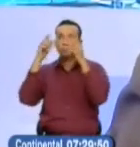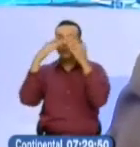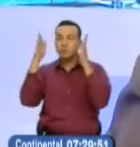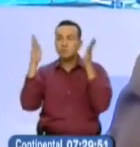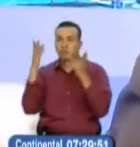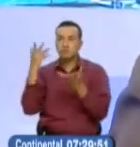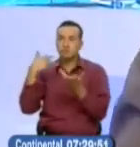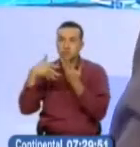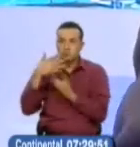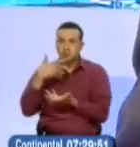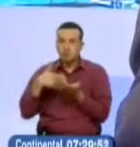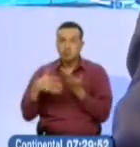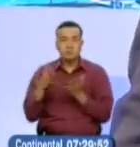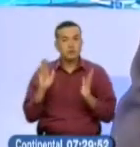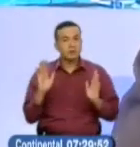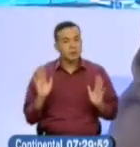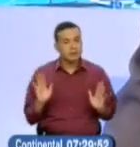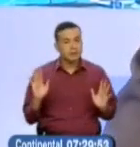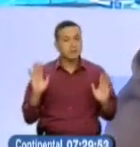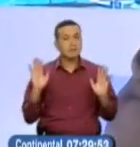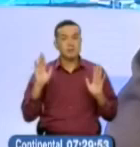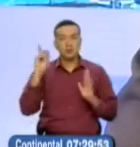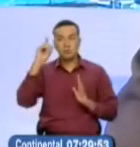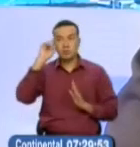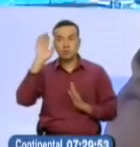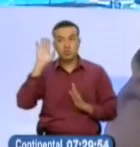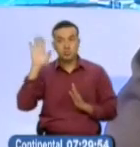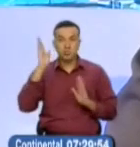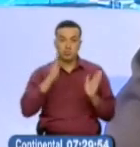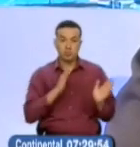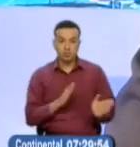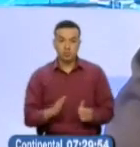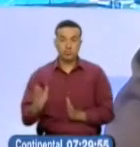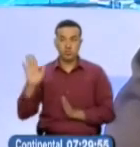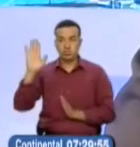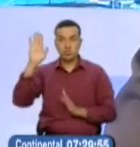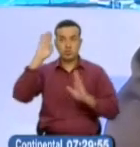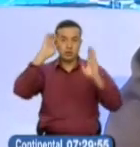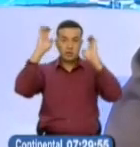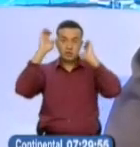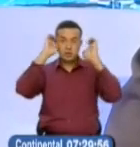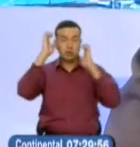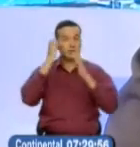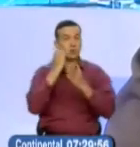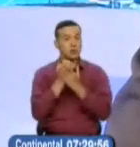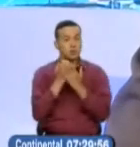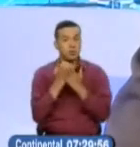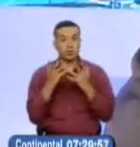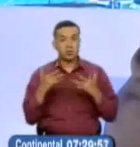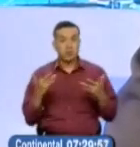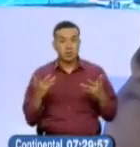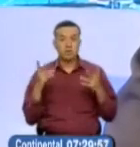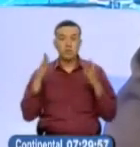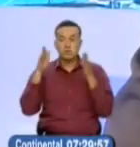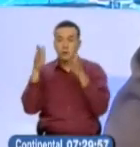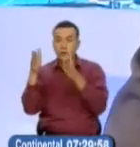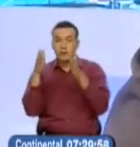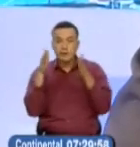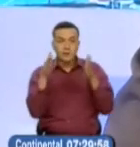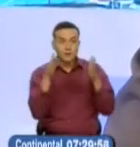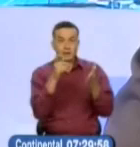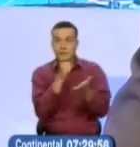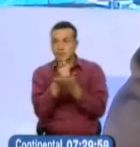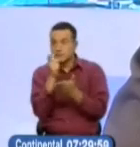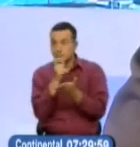eh pero digamos Un gobierno debe definir su política económica eh más allá de los sectores de